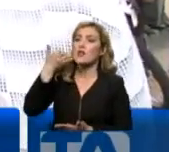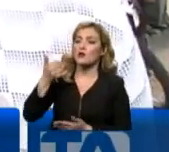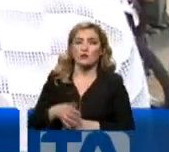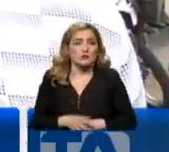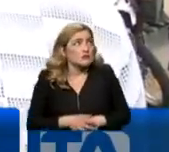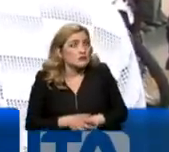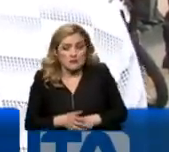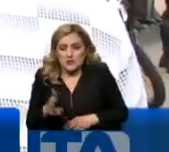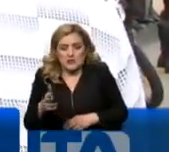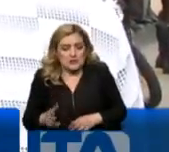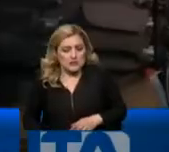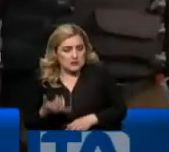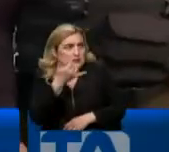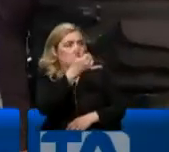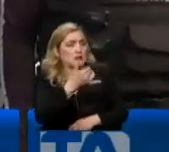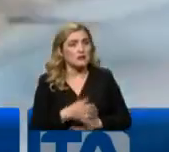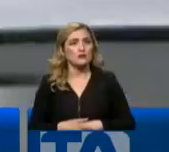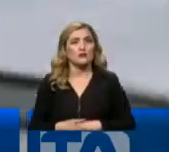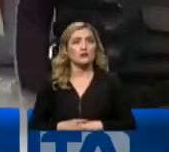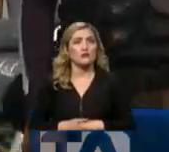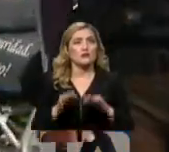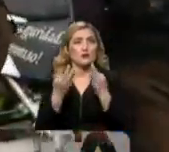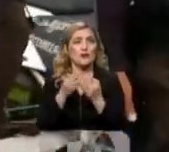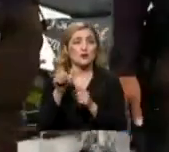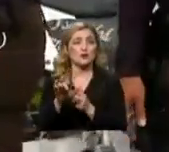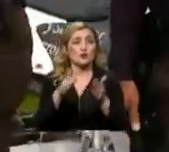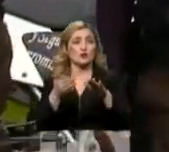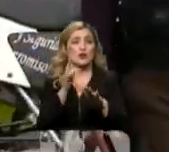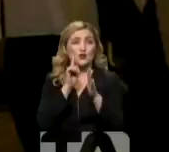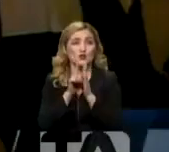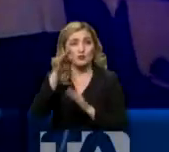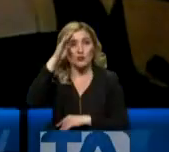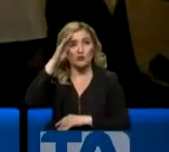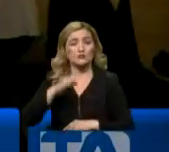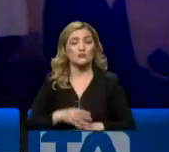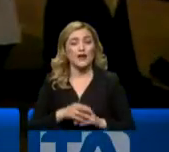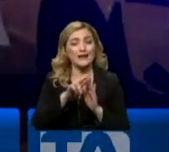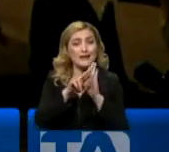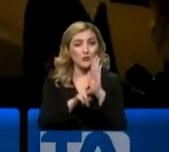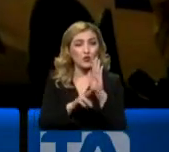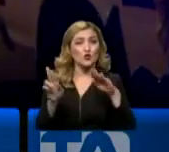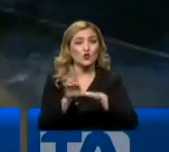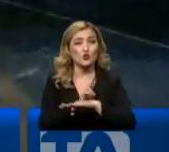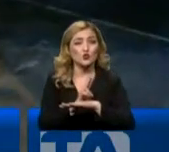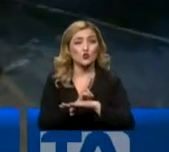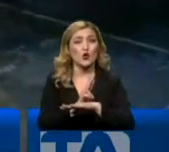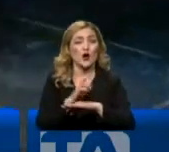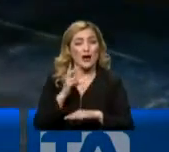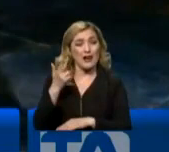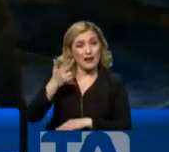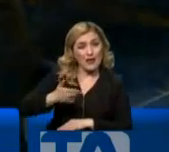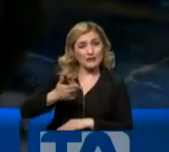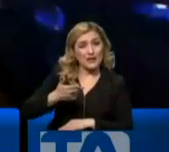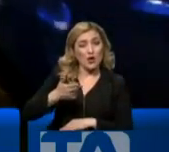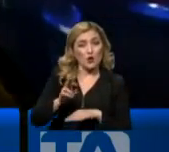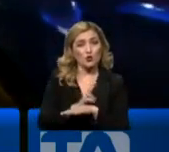hacer? Mano armada. Toma, le digo. Mientras que familiares del occiso denunciaron a la policía. El reglamento de uso legal, adecuado y proporcional